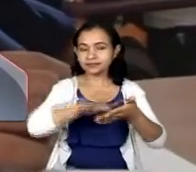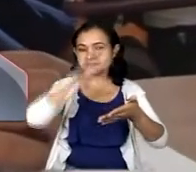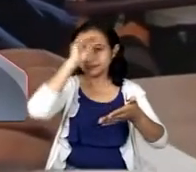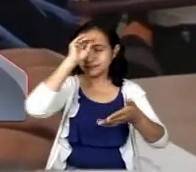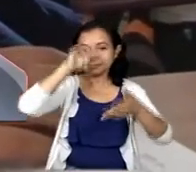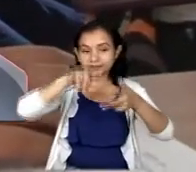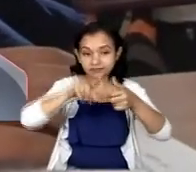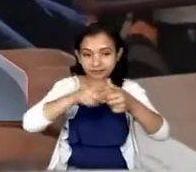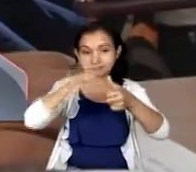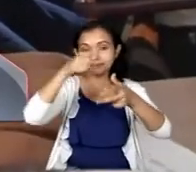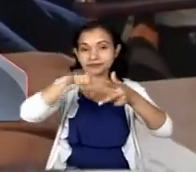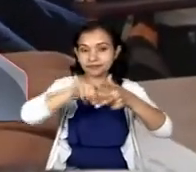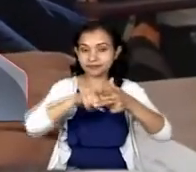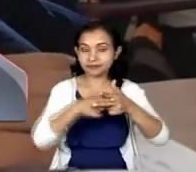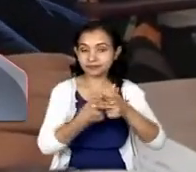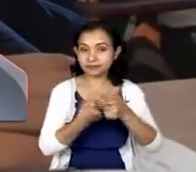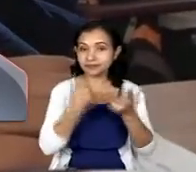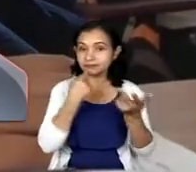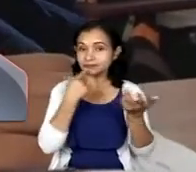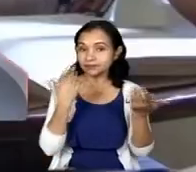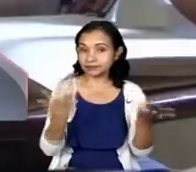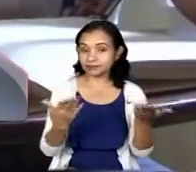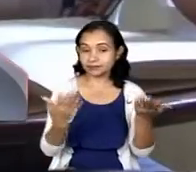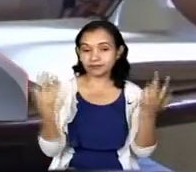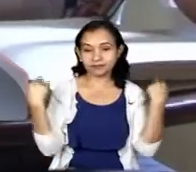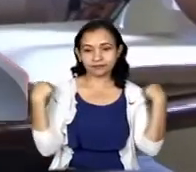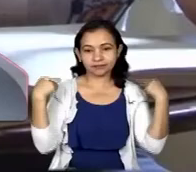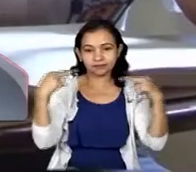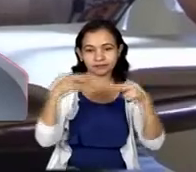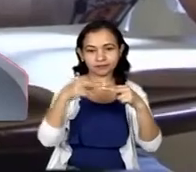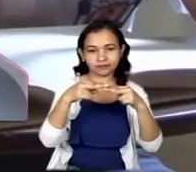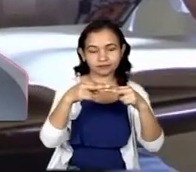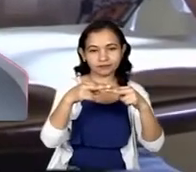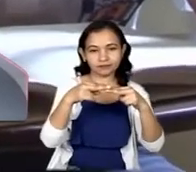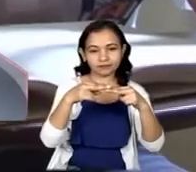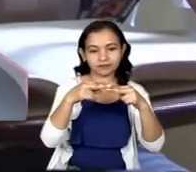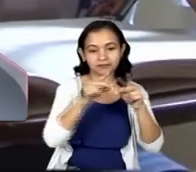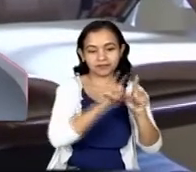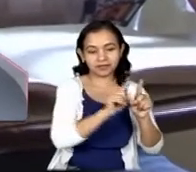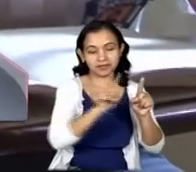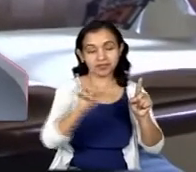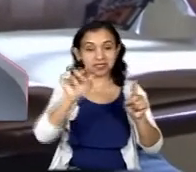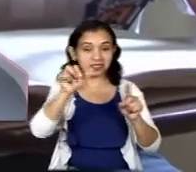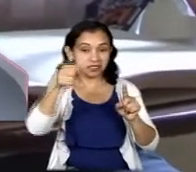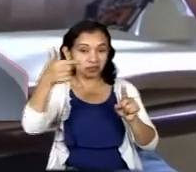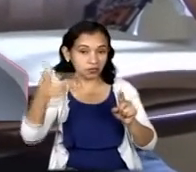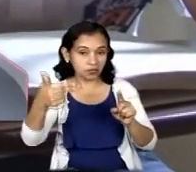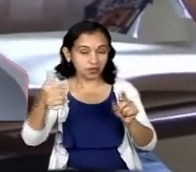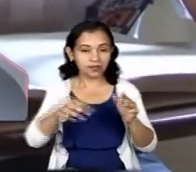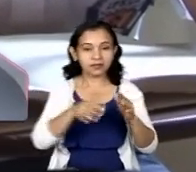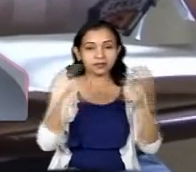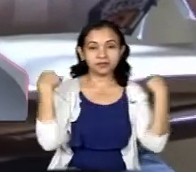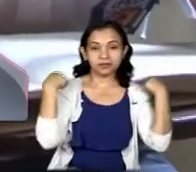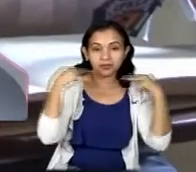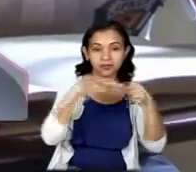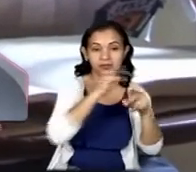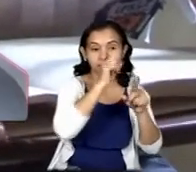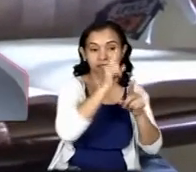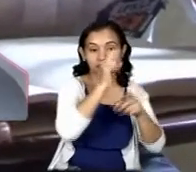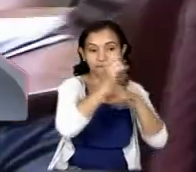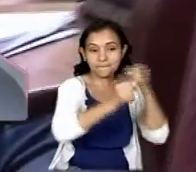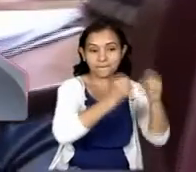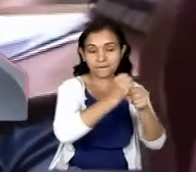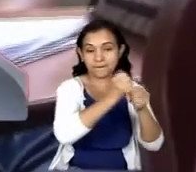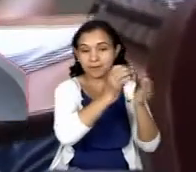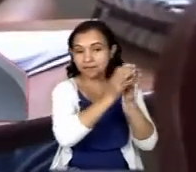inicial. Porque hay docentes de primaria, de preescolar, de secundaria. Entonces, hablando de la formación inicial, es